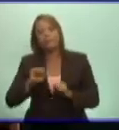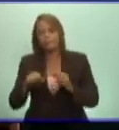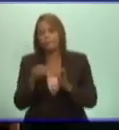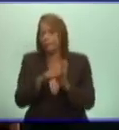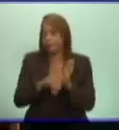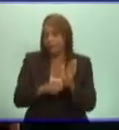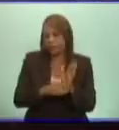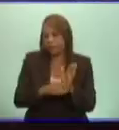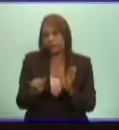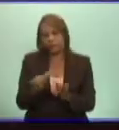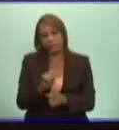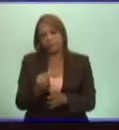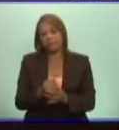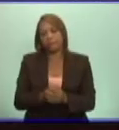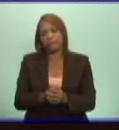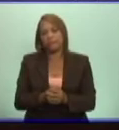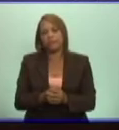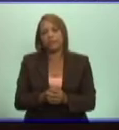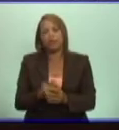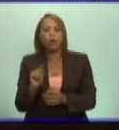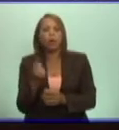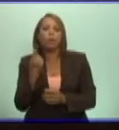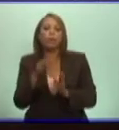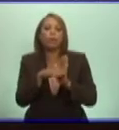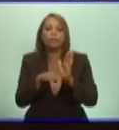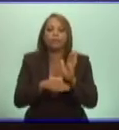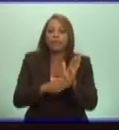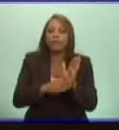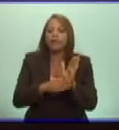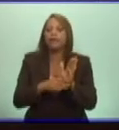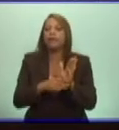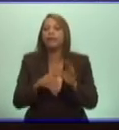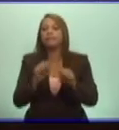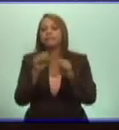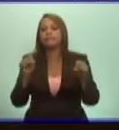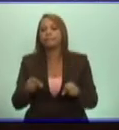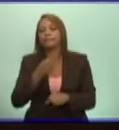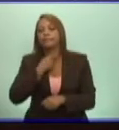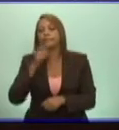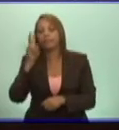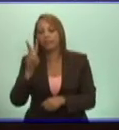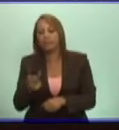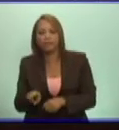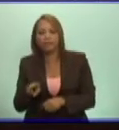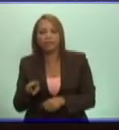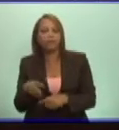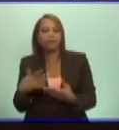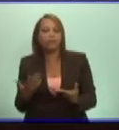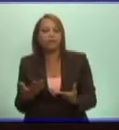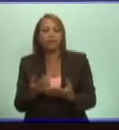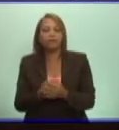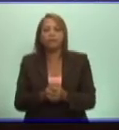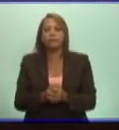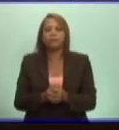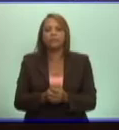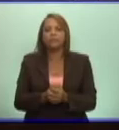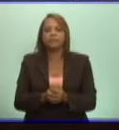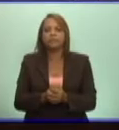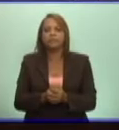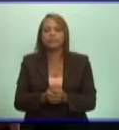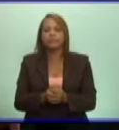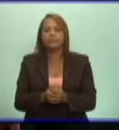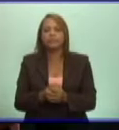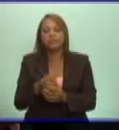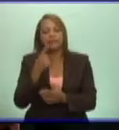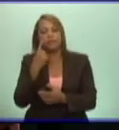bueno, una de las medidas tiene que ver con el sistema de evaluación a implementar, teniendo en cuenta de cómo hemos